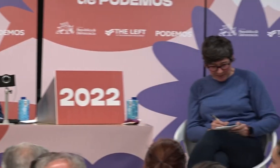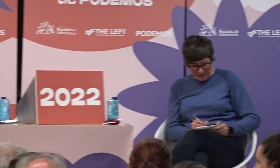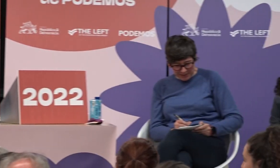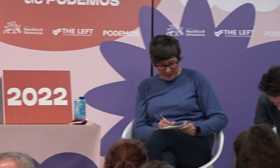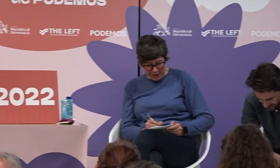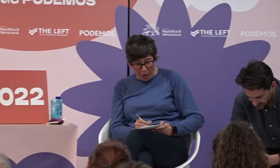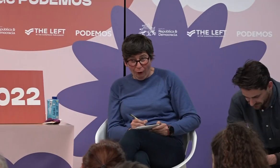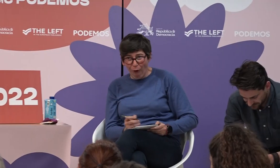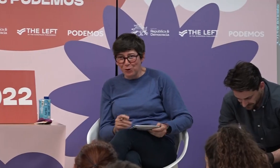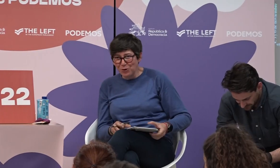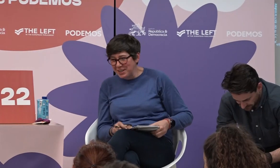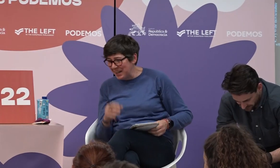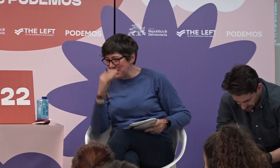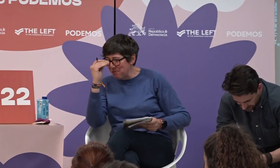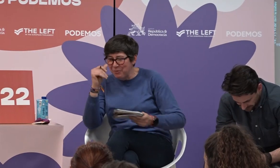ostras